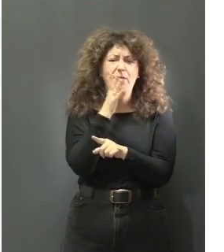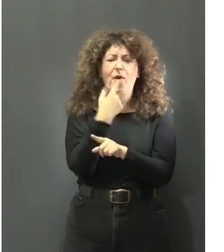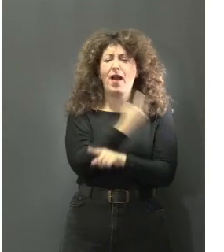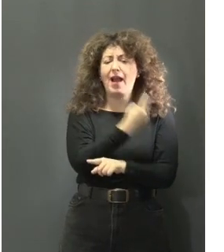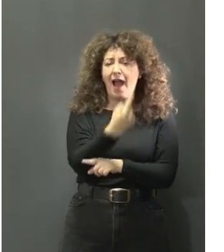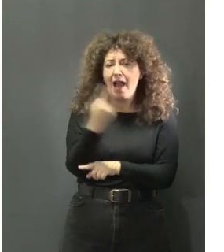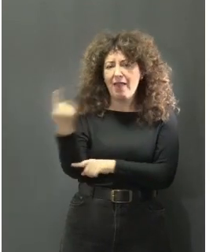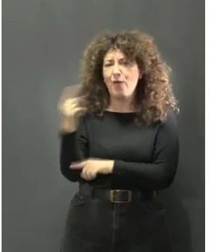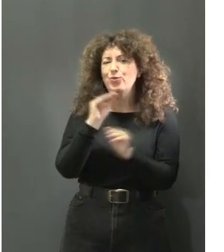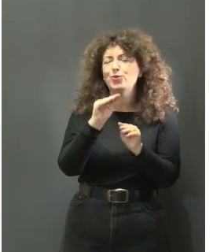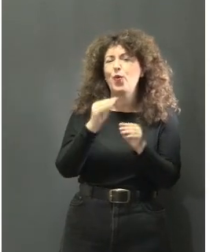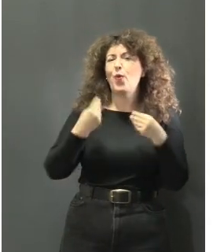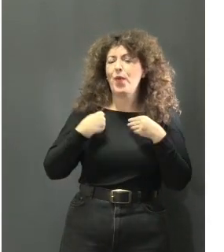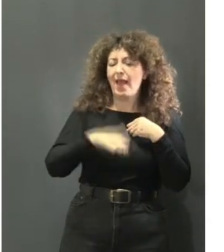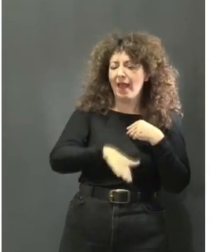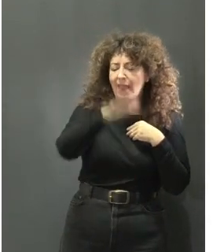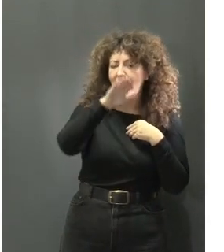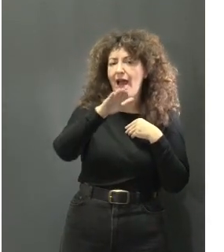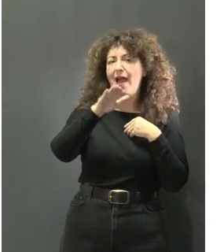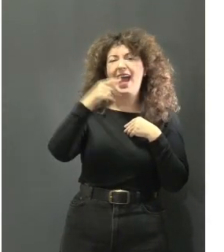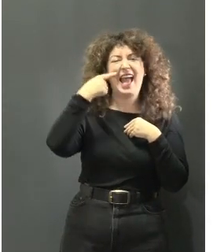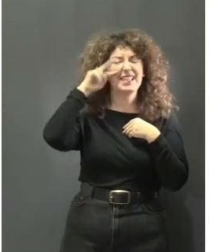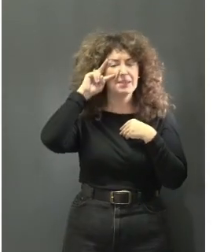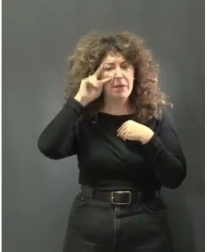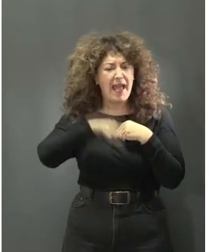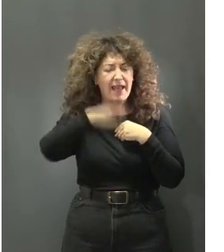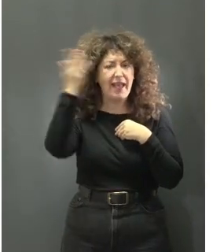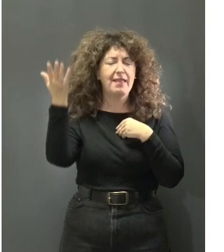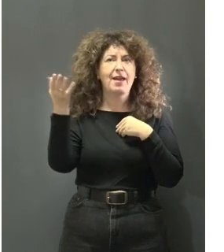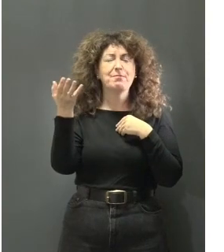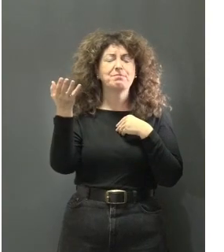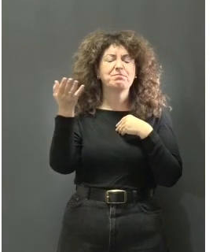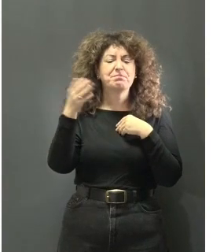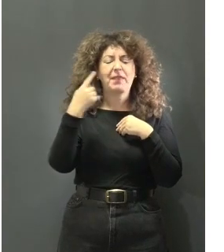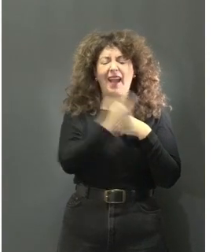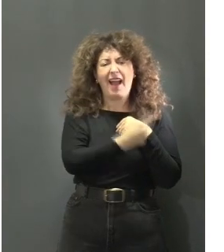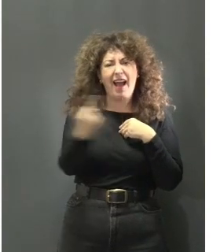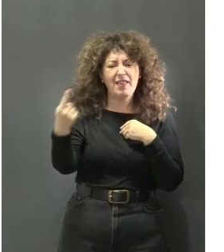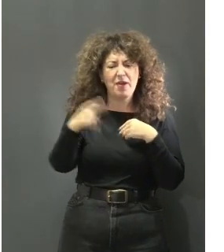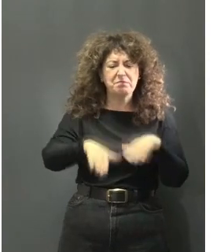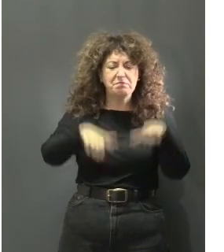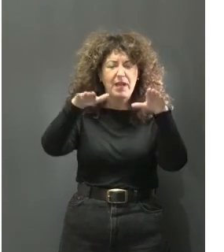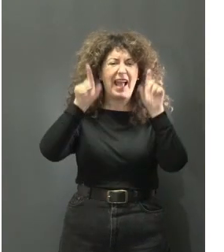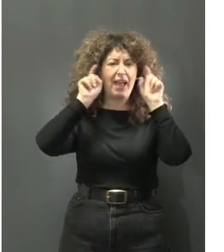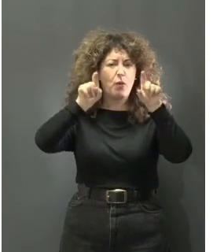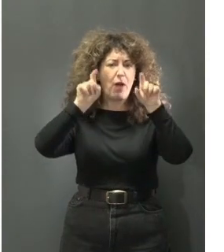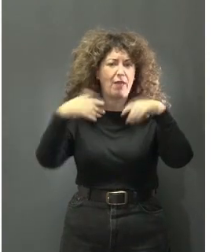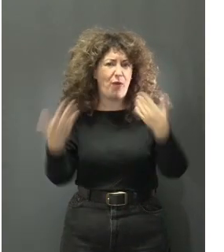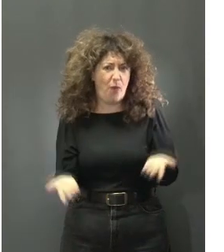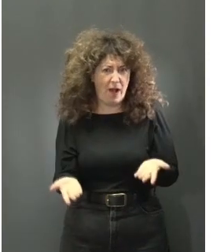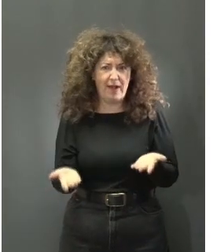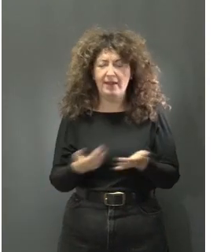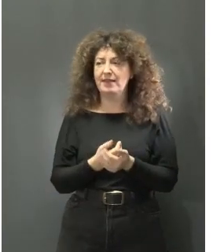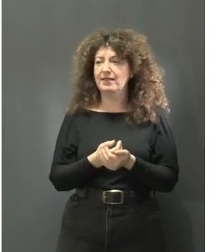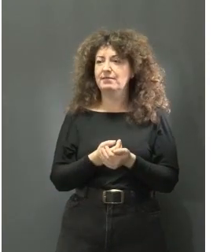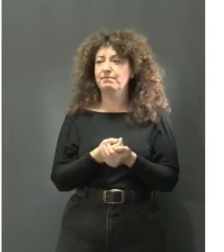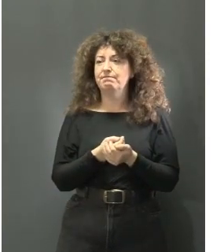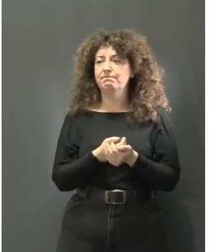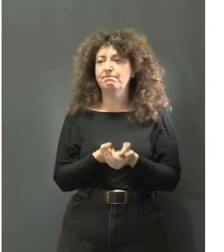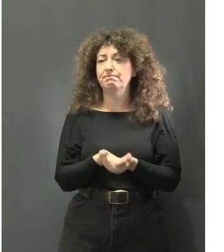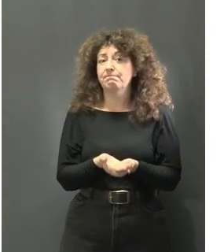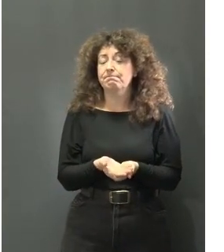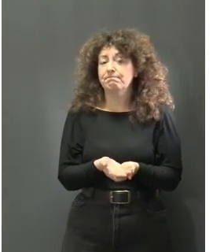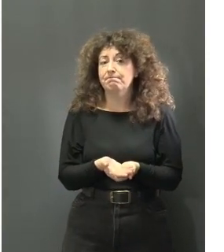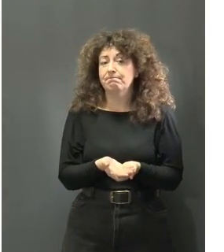las experiencias de vida, o la educación que hayas recibido a nivel académico, me refiero,